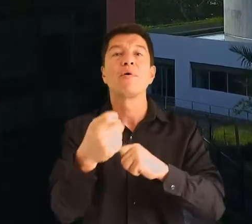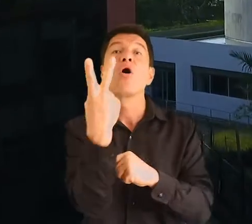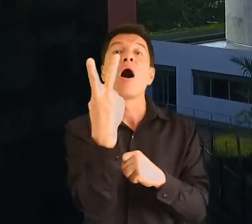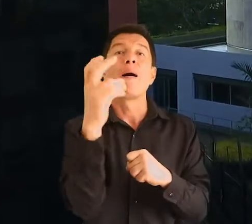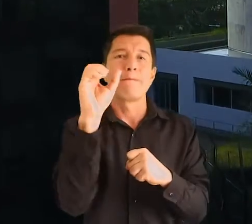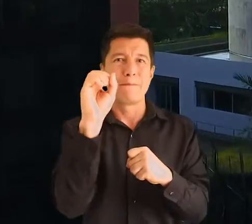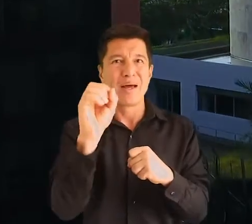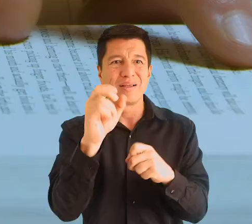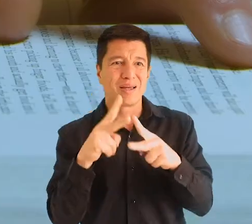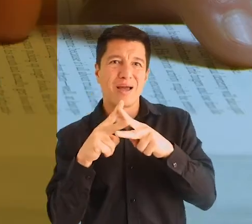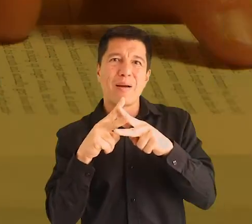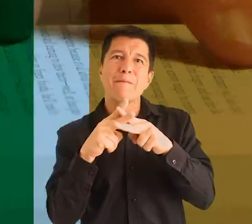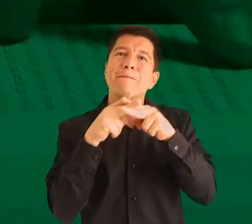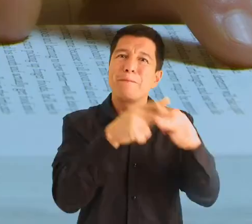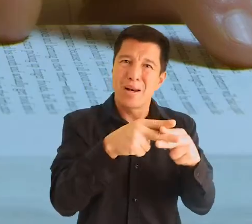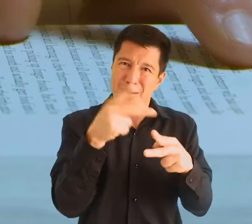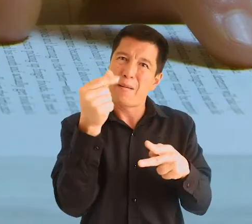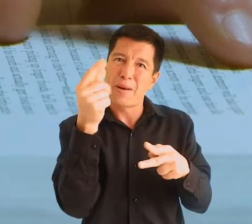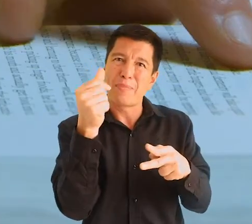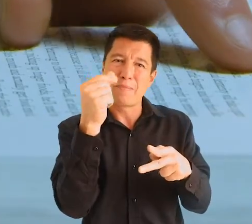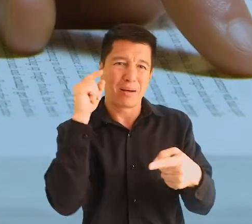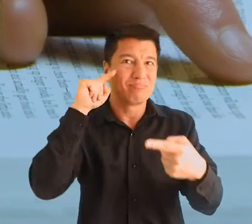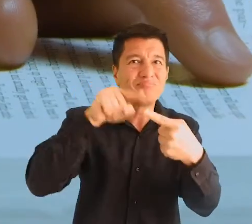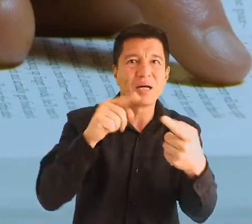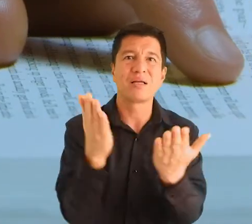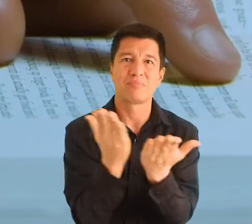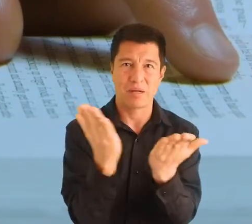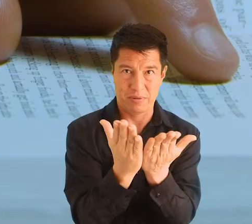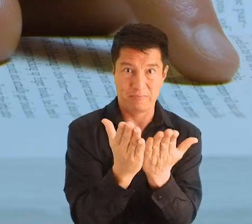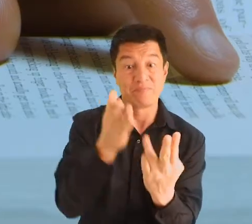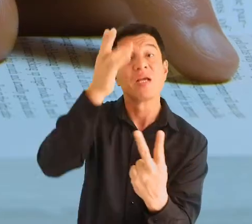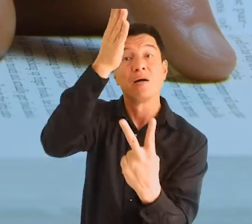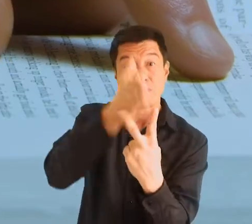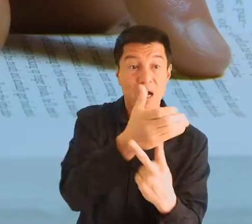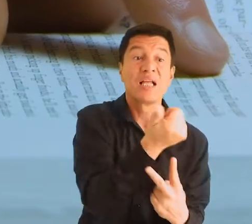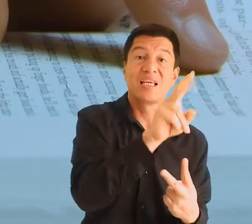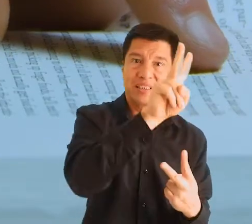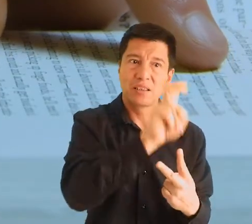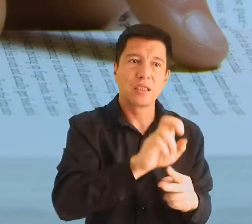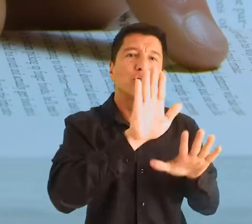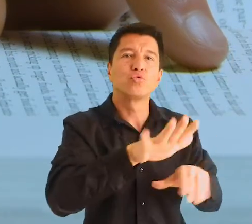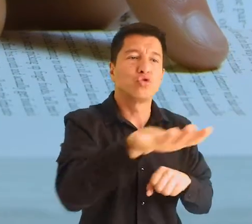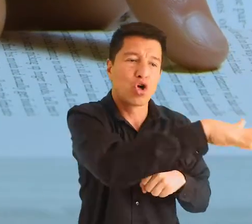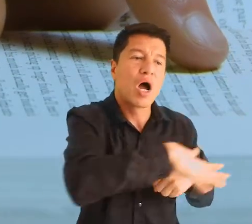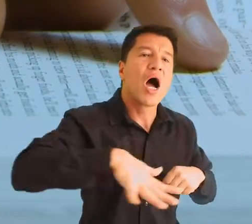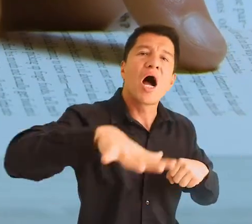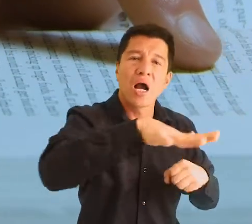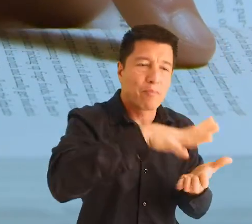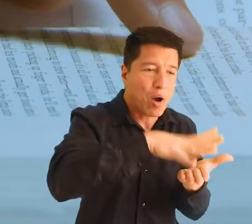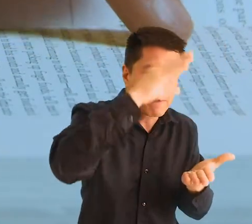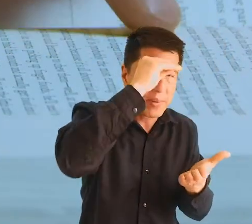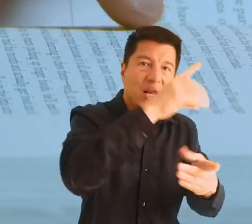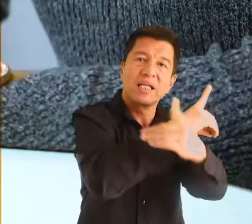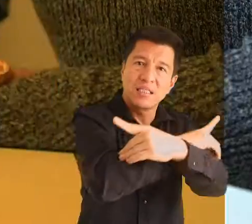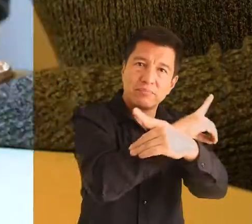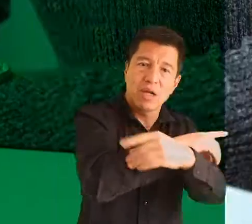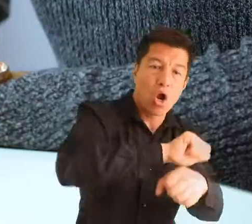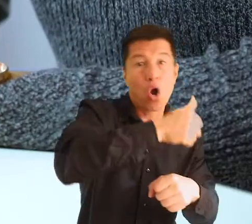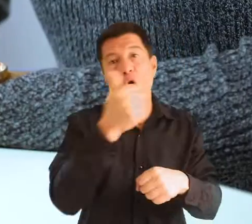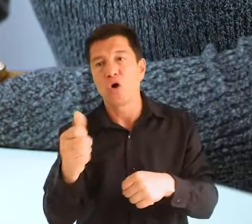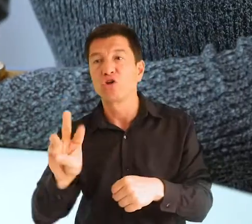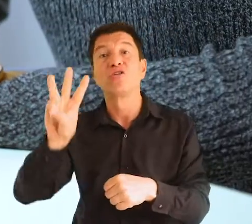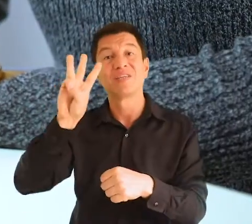unos 20 créditos académicos, de los cuales tendremos 17 créditos académicos que corresponden a los campos de aprendizaje